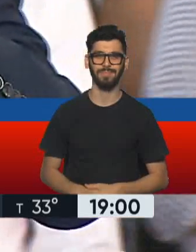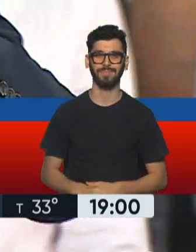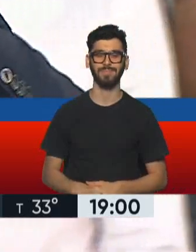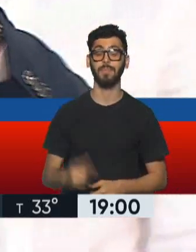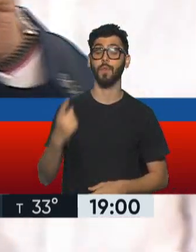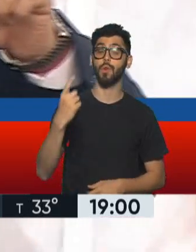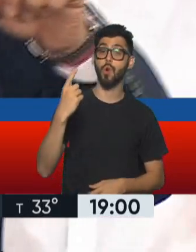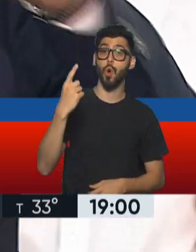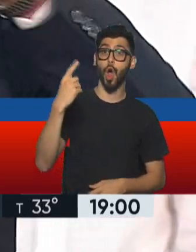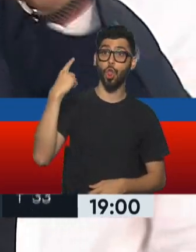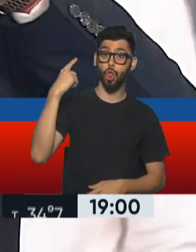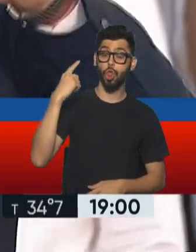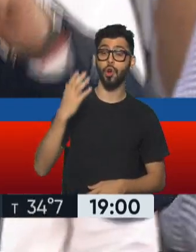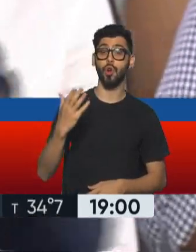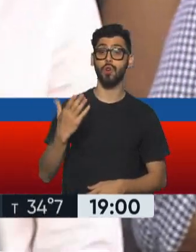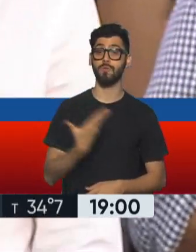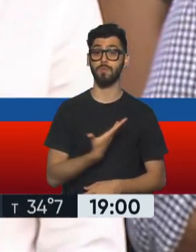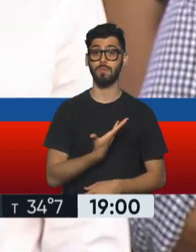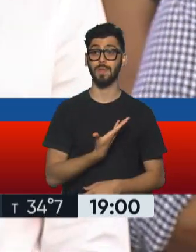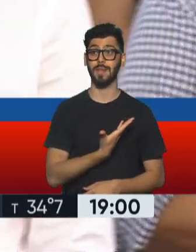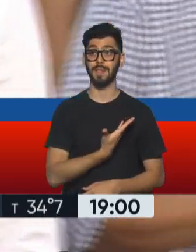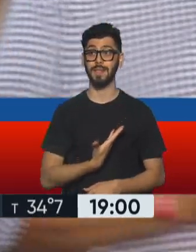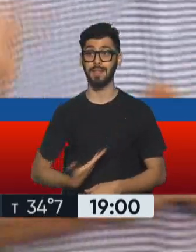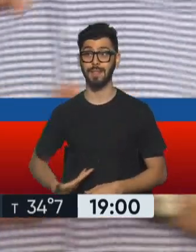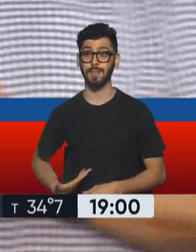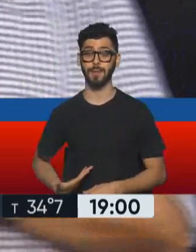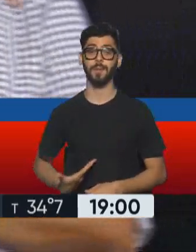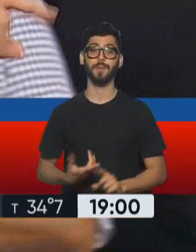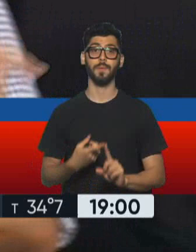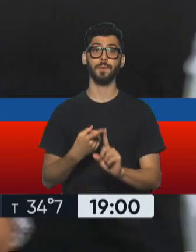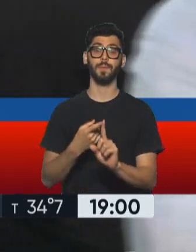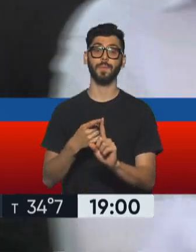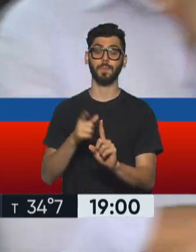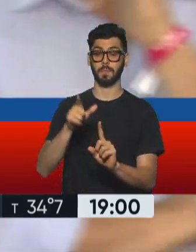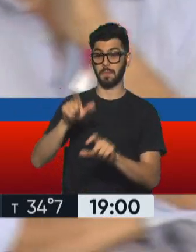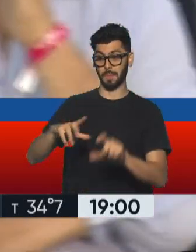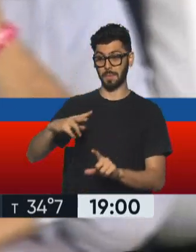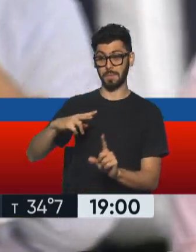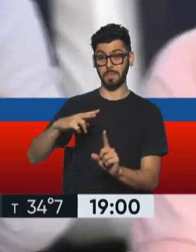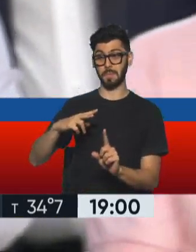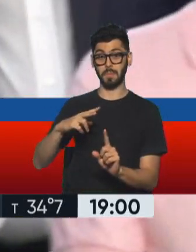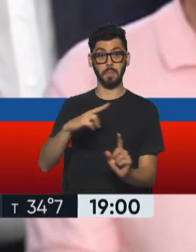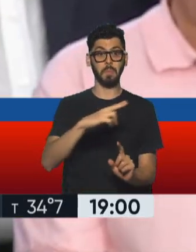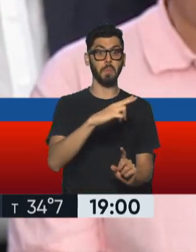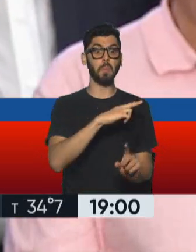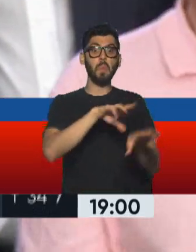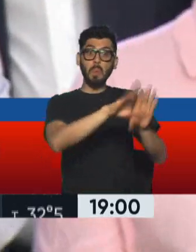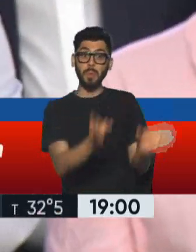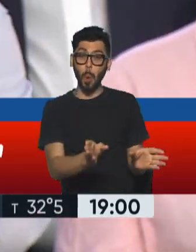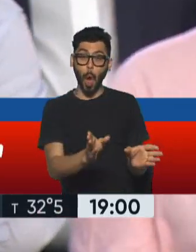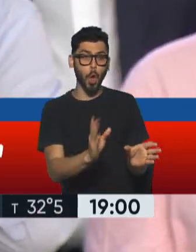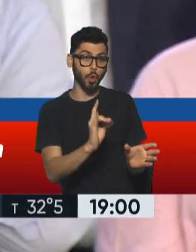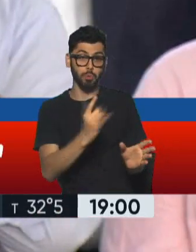Cuando el Estado se retira y deja que los privados actúen, los privados piensan